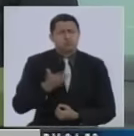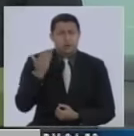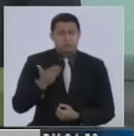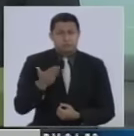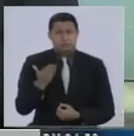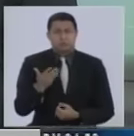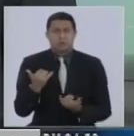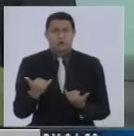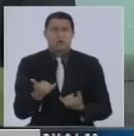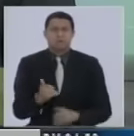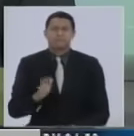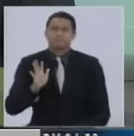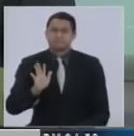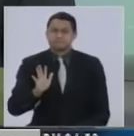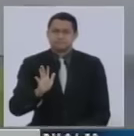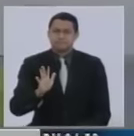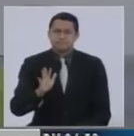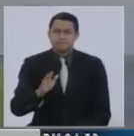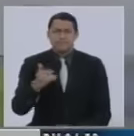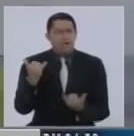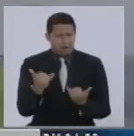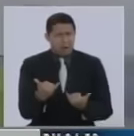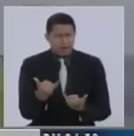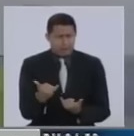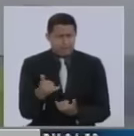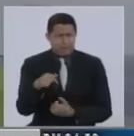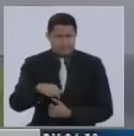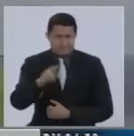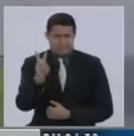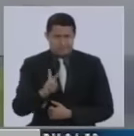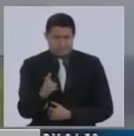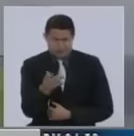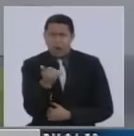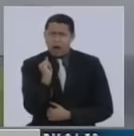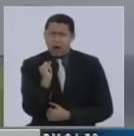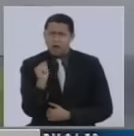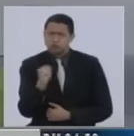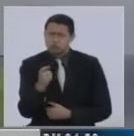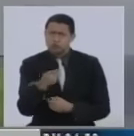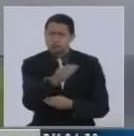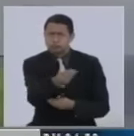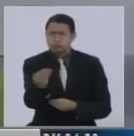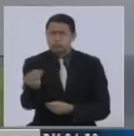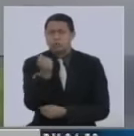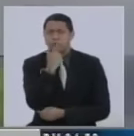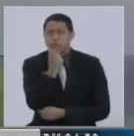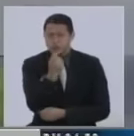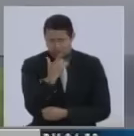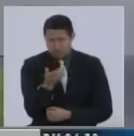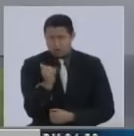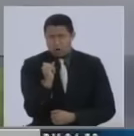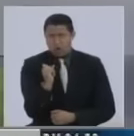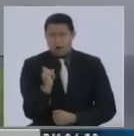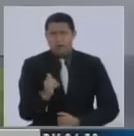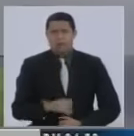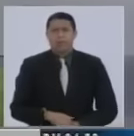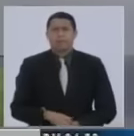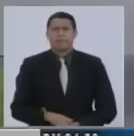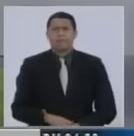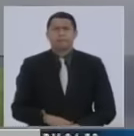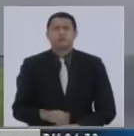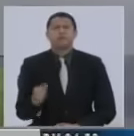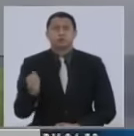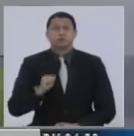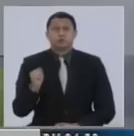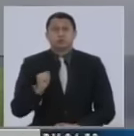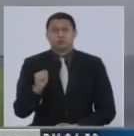en este momento bien entonces en la actualidad Cuál es eh existe distribución En cuanto a este tipo de medicamentos en nuestro país